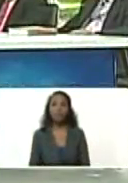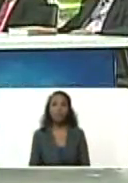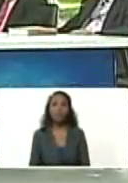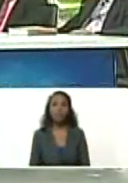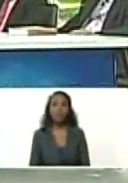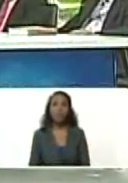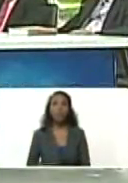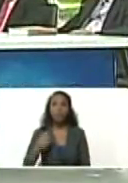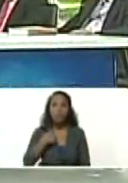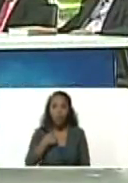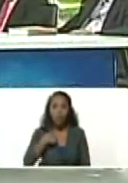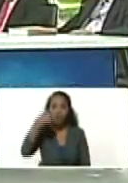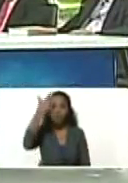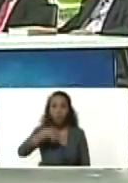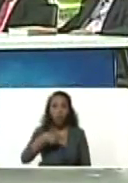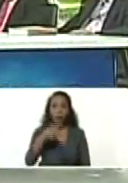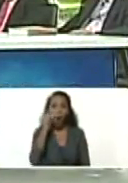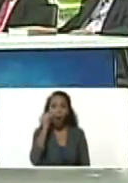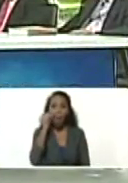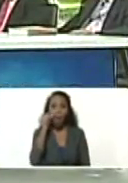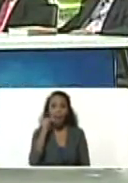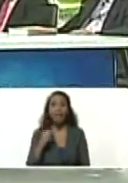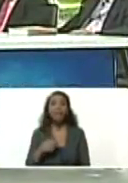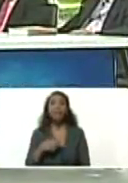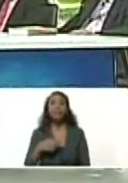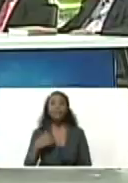Yo soy un hombre cristiano de Cristo.